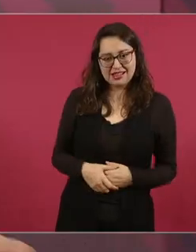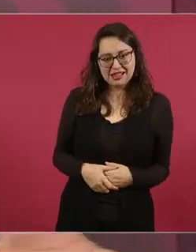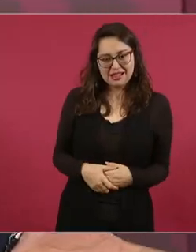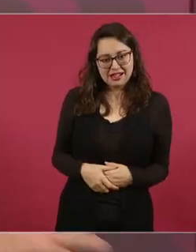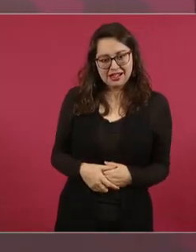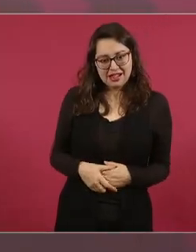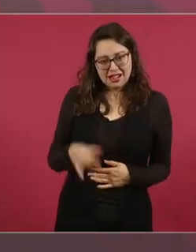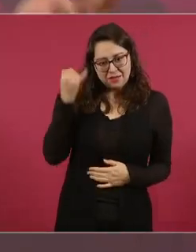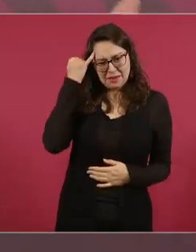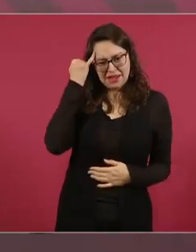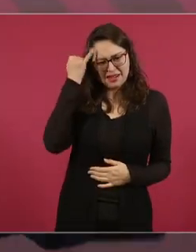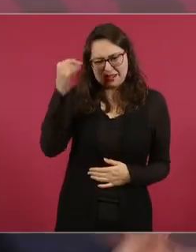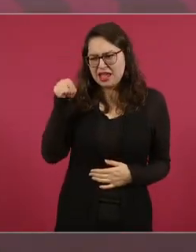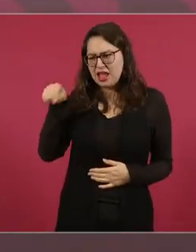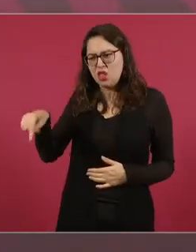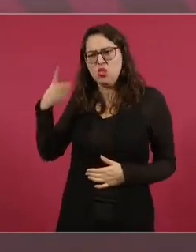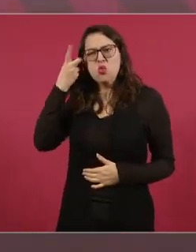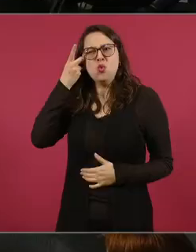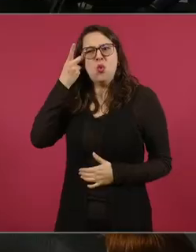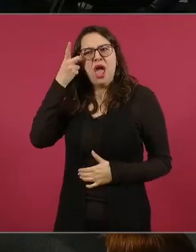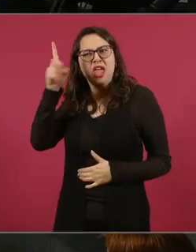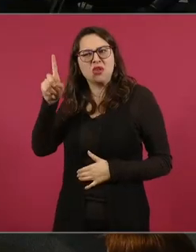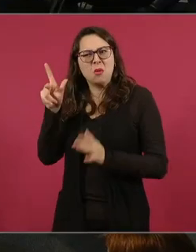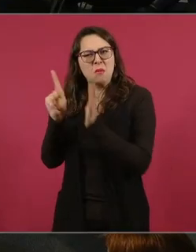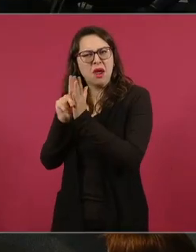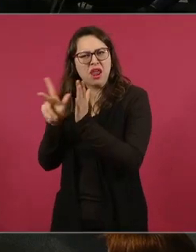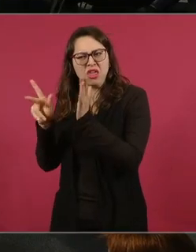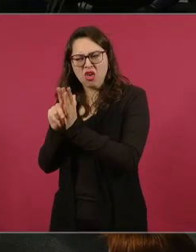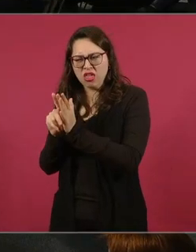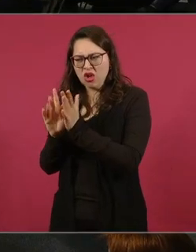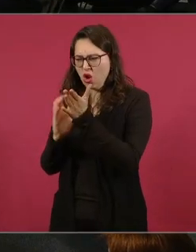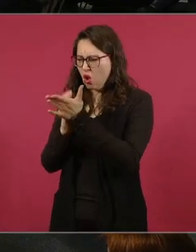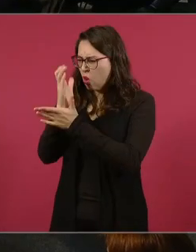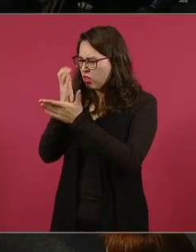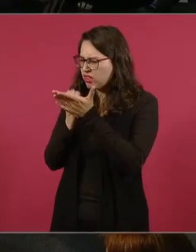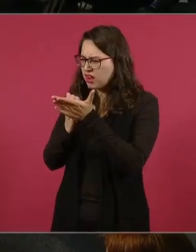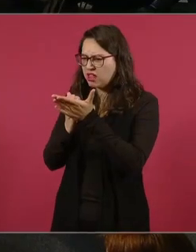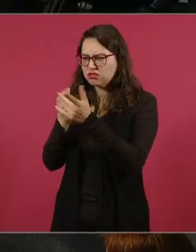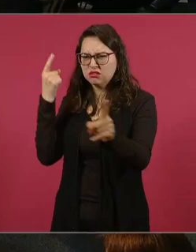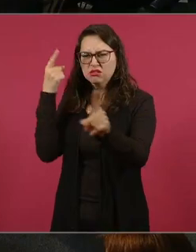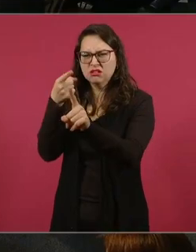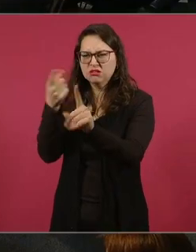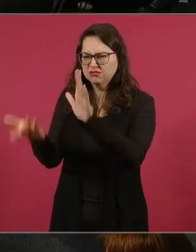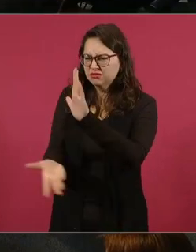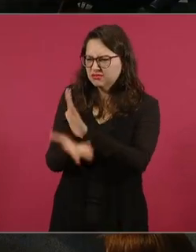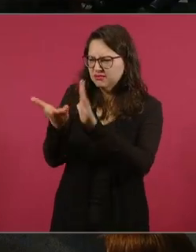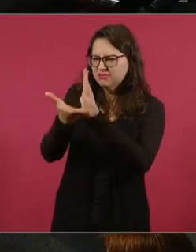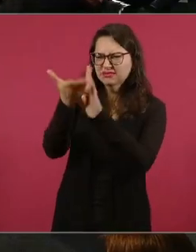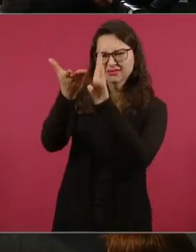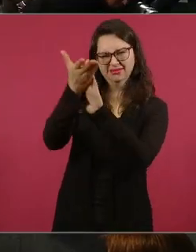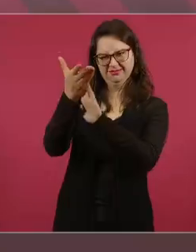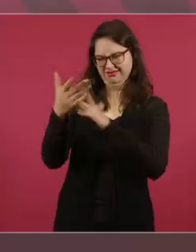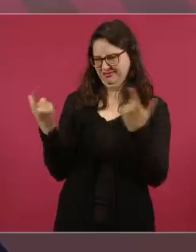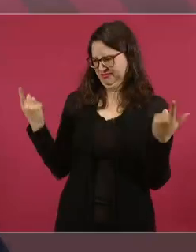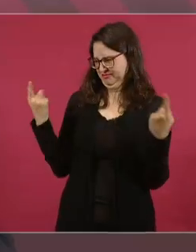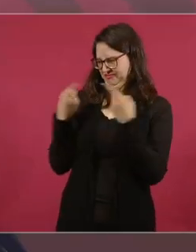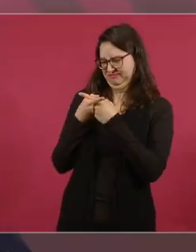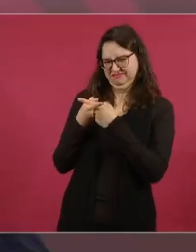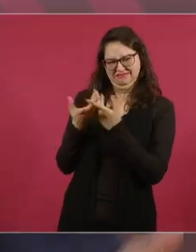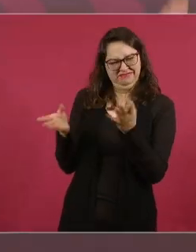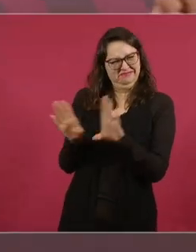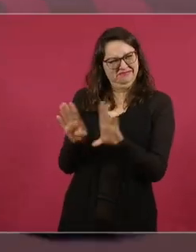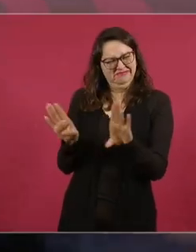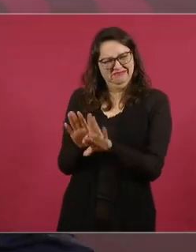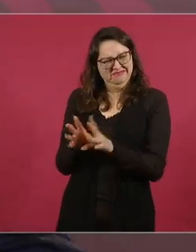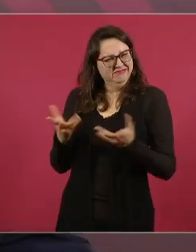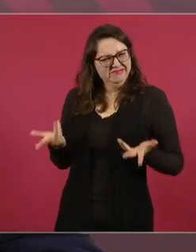Imagínense qué tiene que ver una estación de radio y de televisión con construir